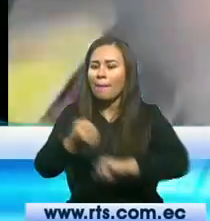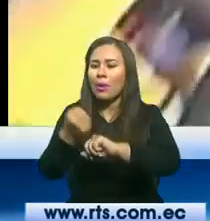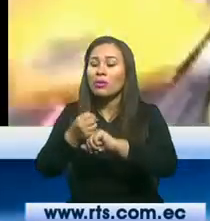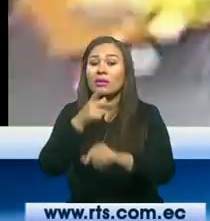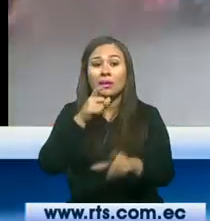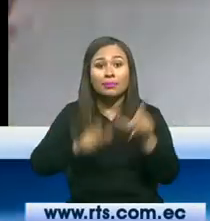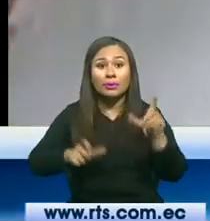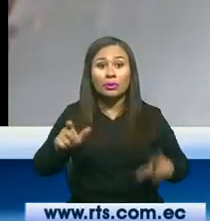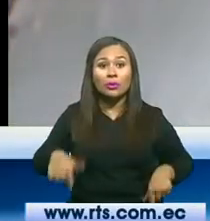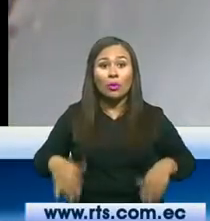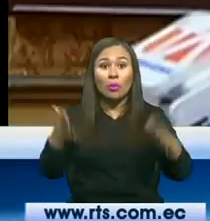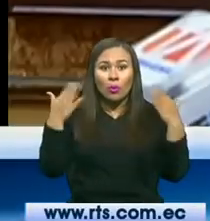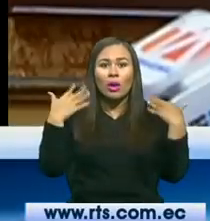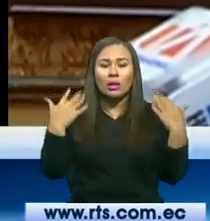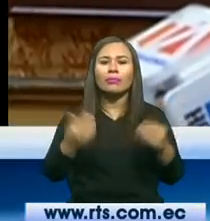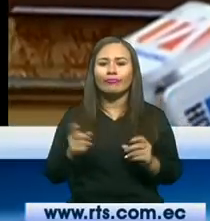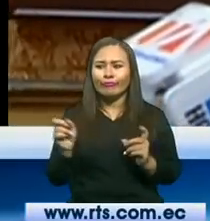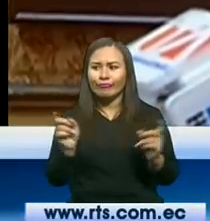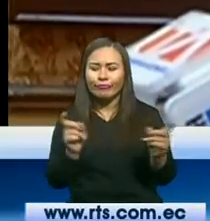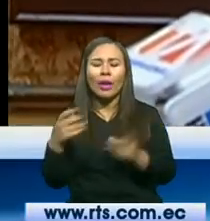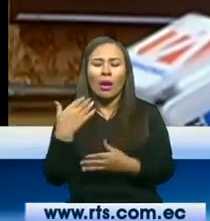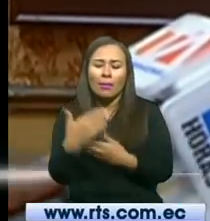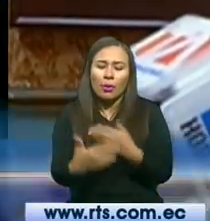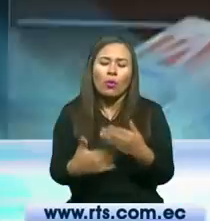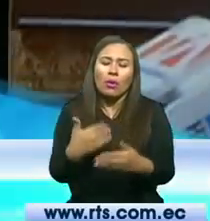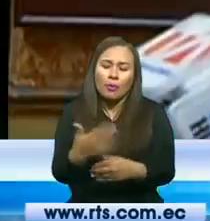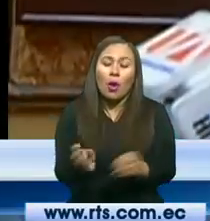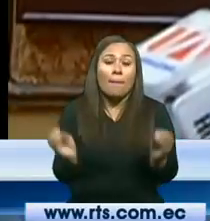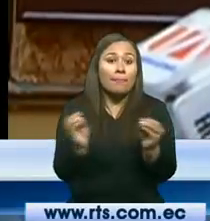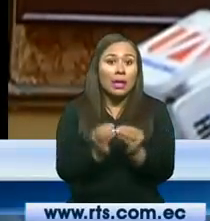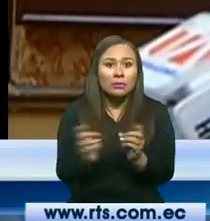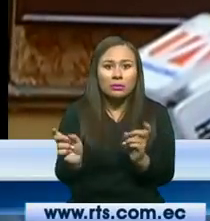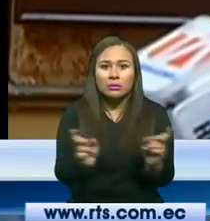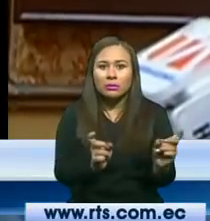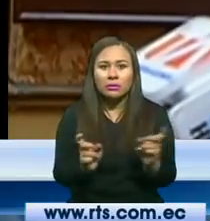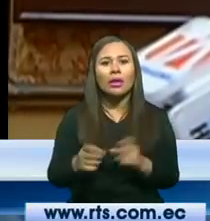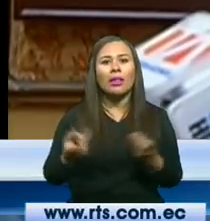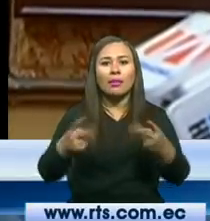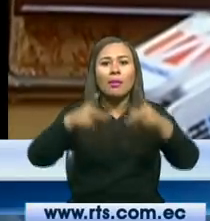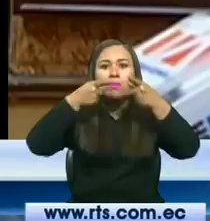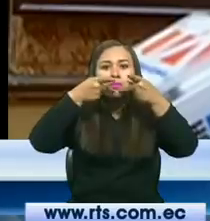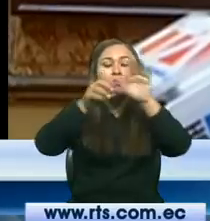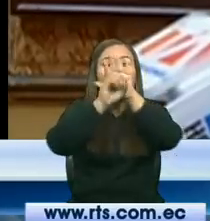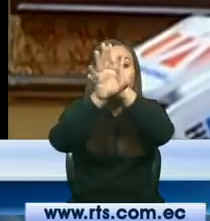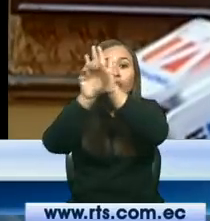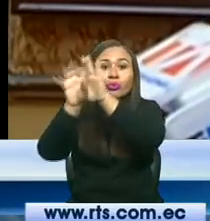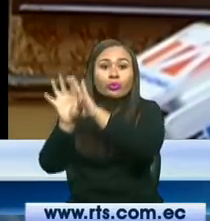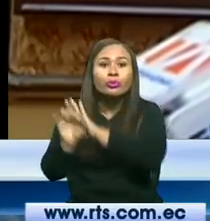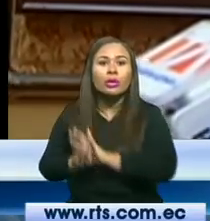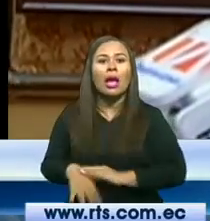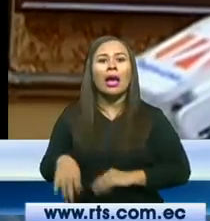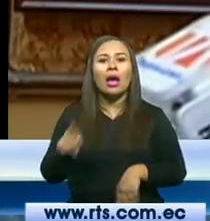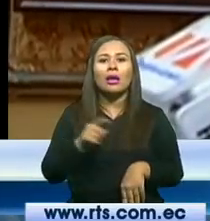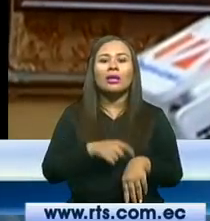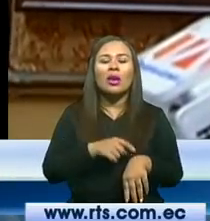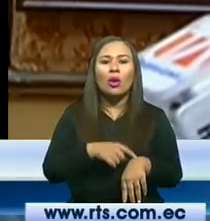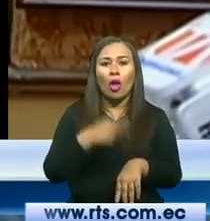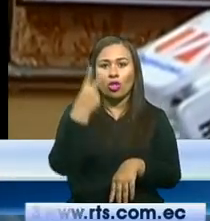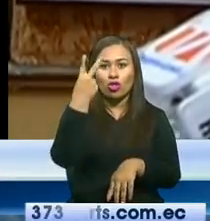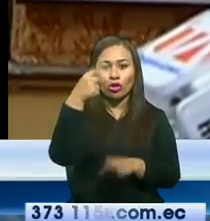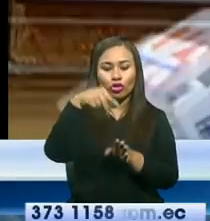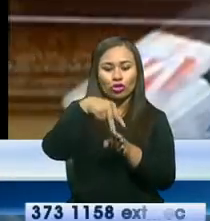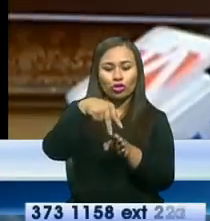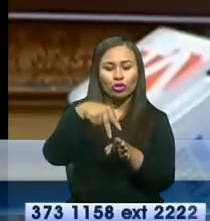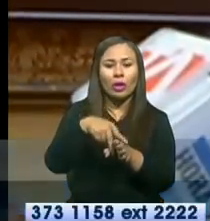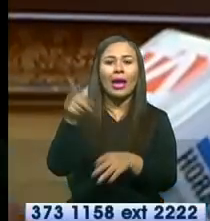urbe porteña. La ATM dará a conocer por la prensa los horarios y también por las redes sociales los horarios en que se permite que hayan 2 pasajeros en una